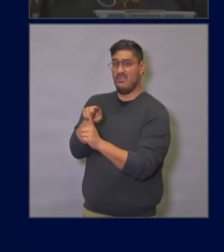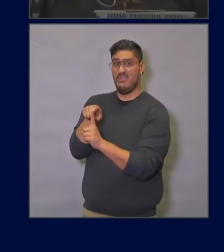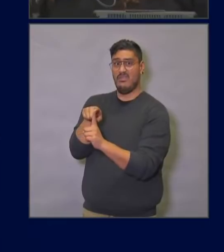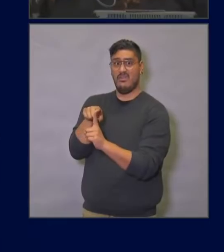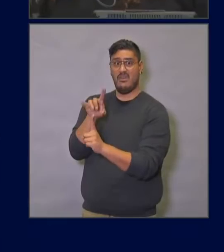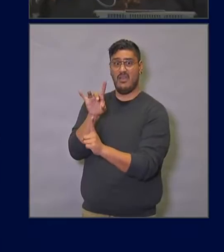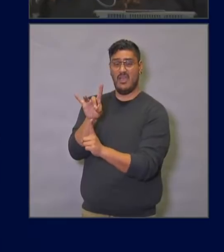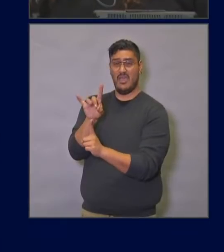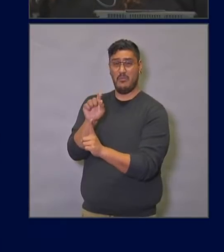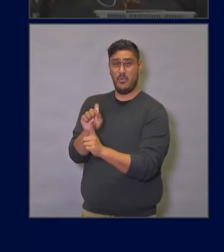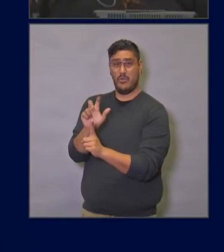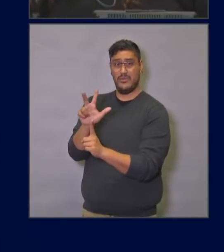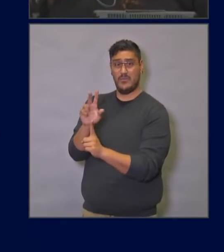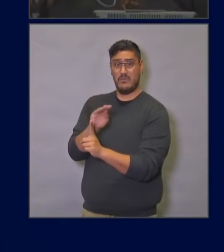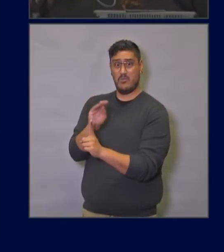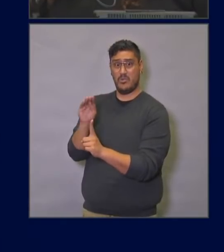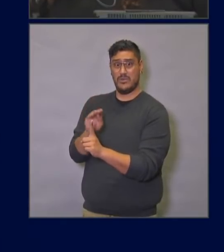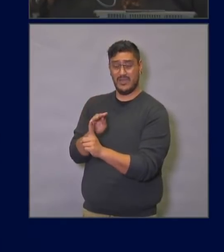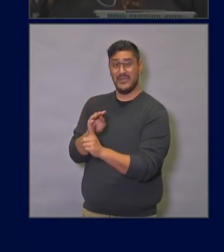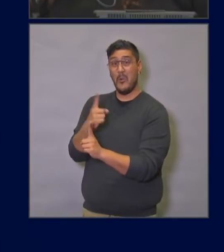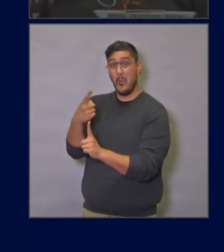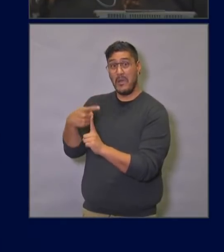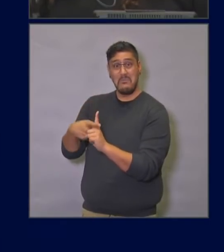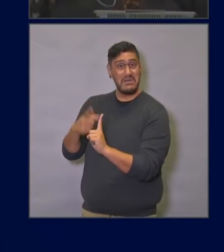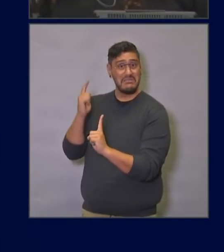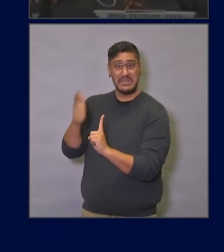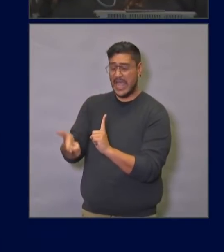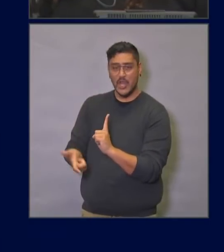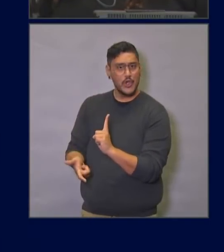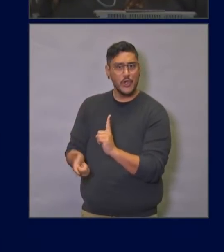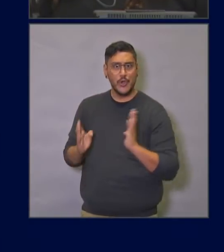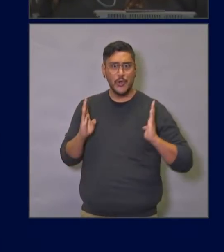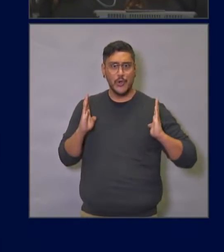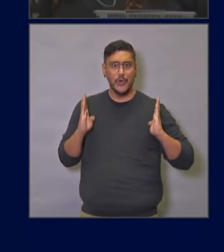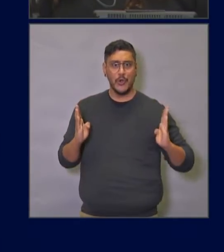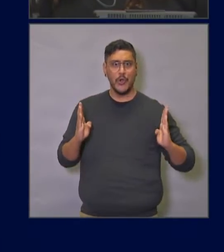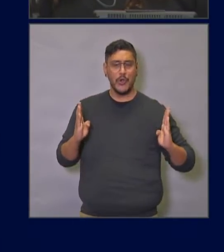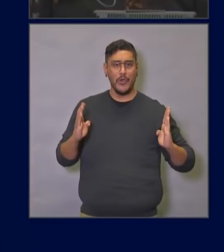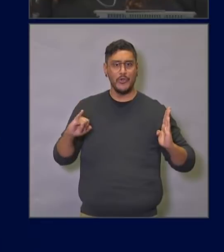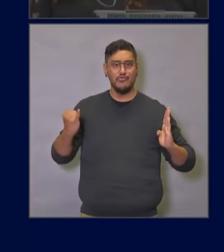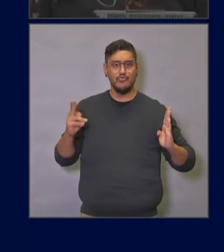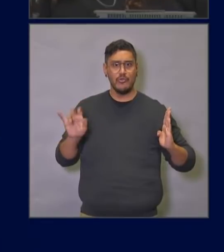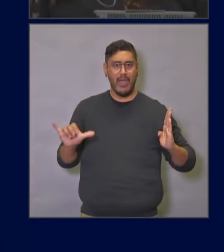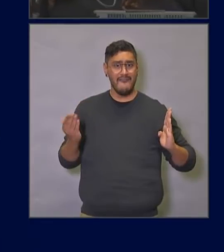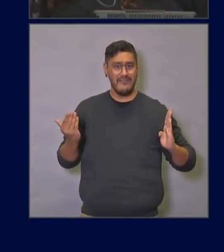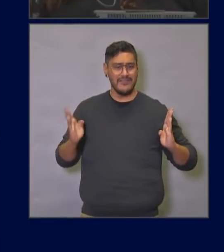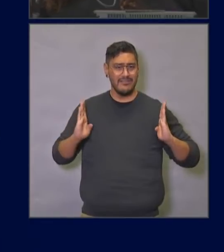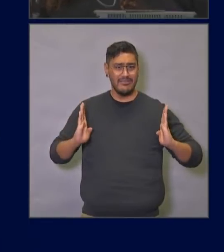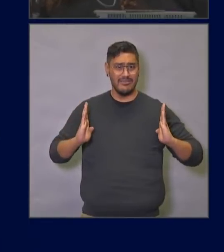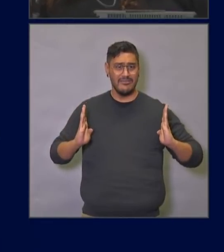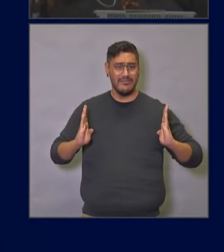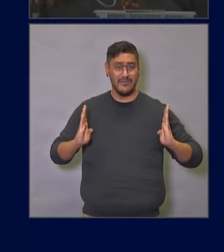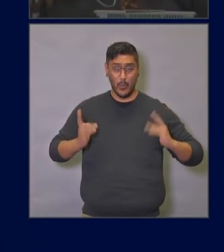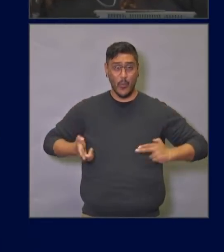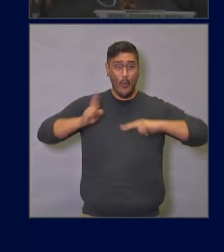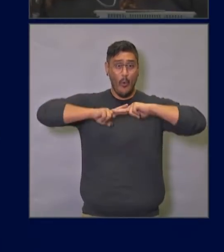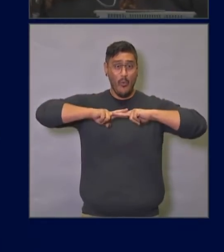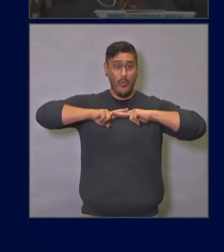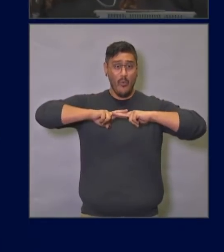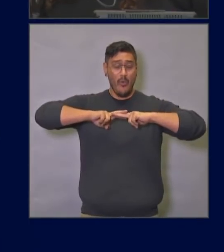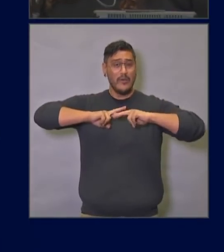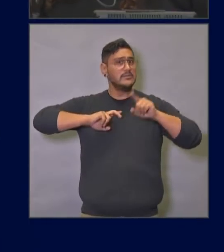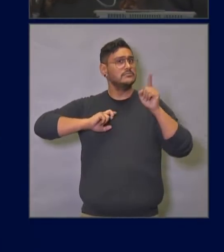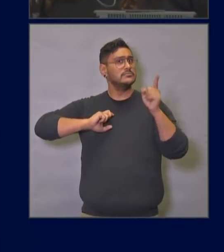de 8,3% un mes después, el 15 de julio. Una vez más, este gráfico ofrece